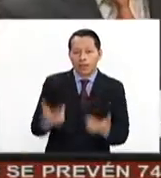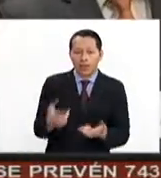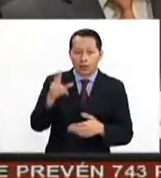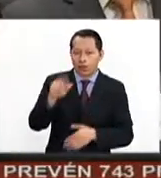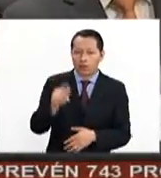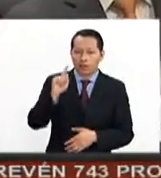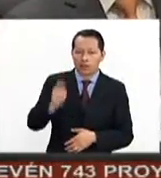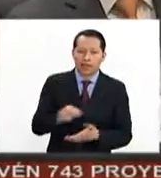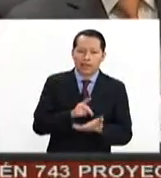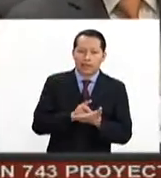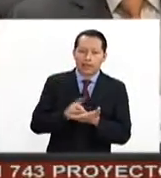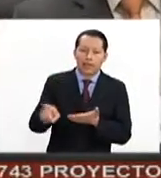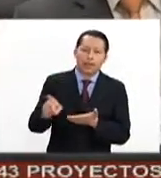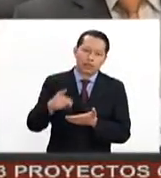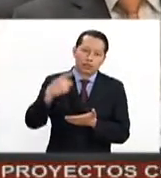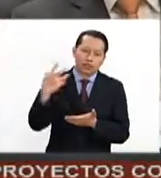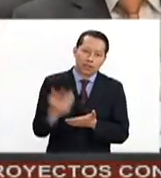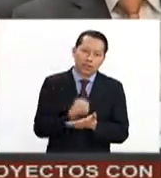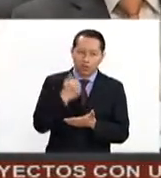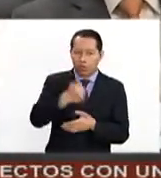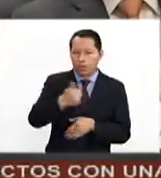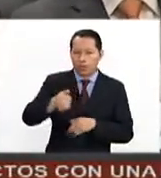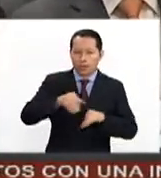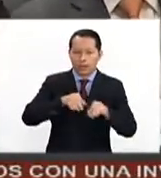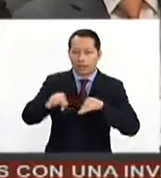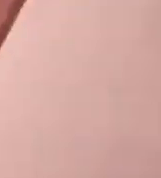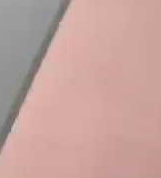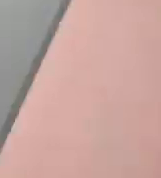un derecho que se ganó cada trabajador.